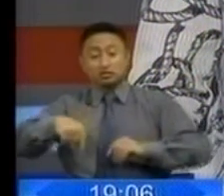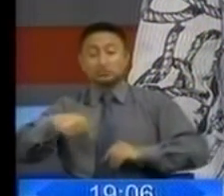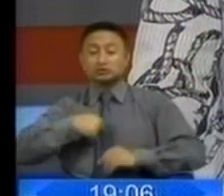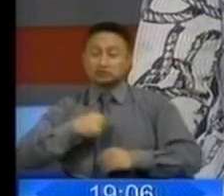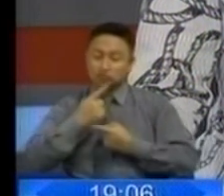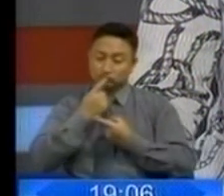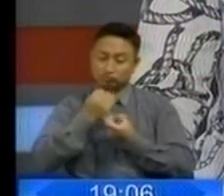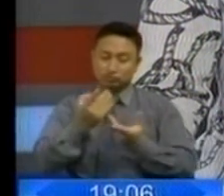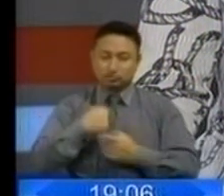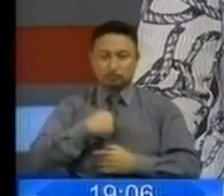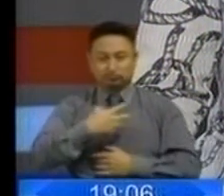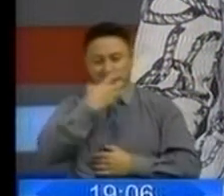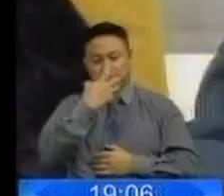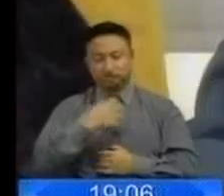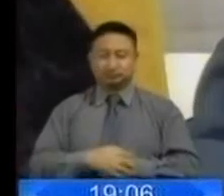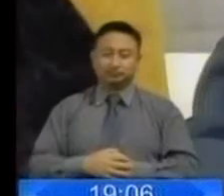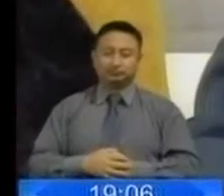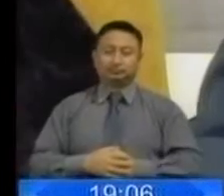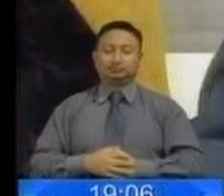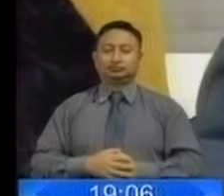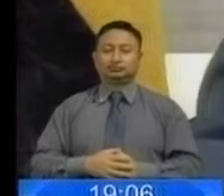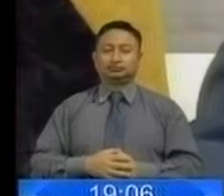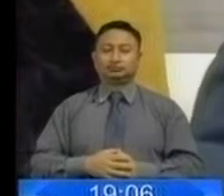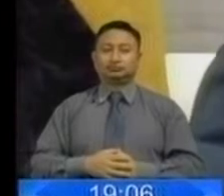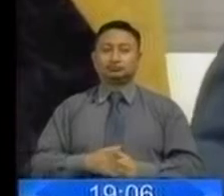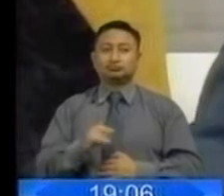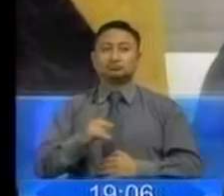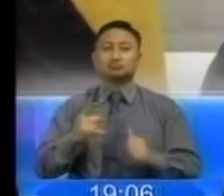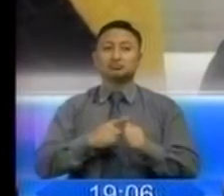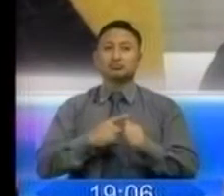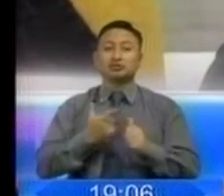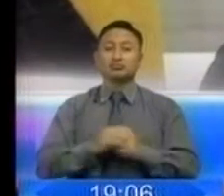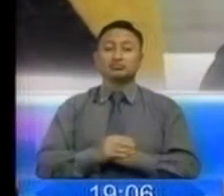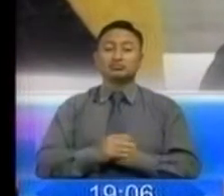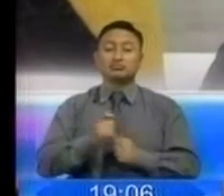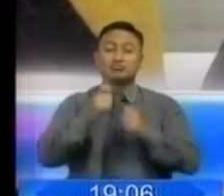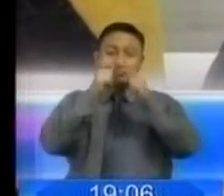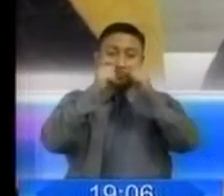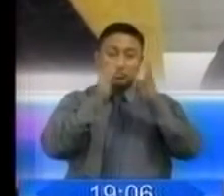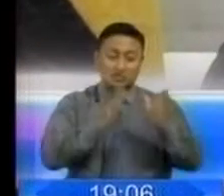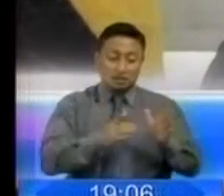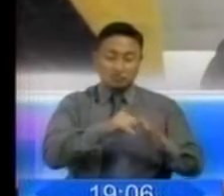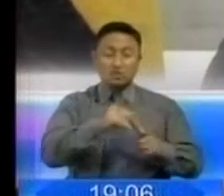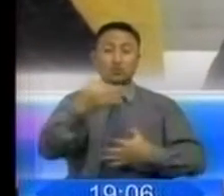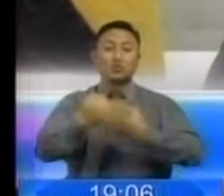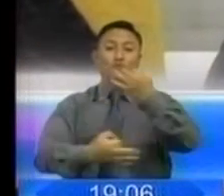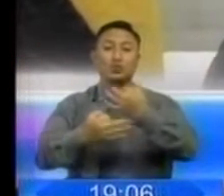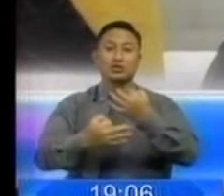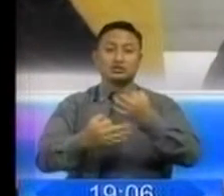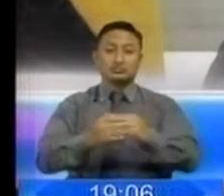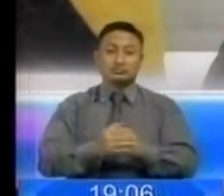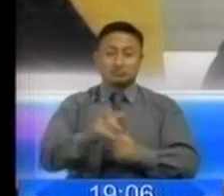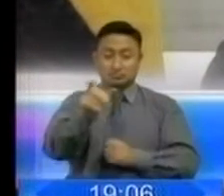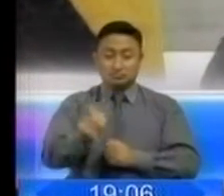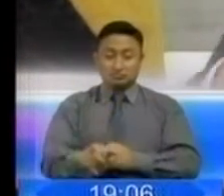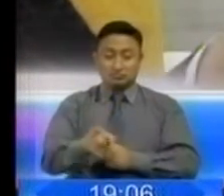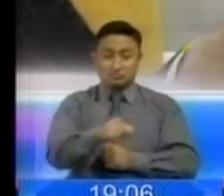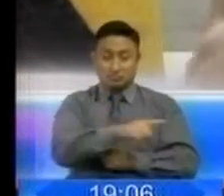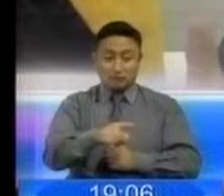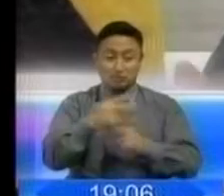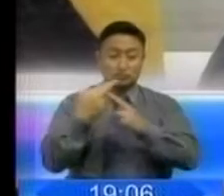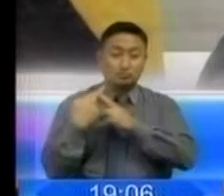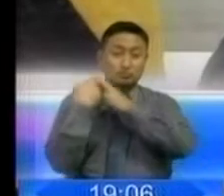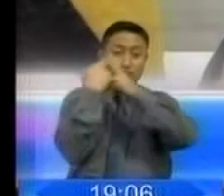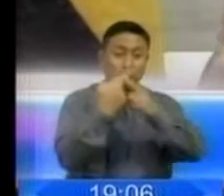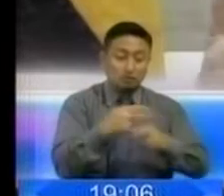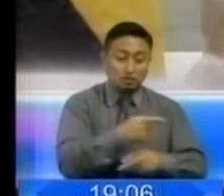malestar por lo ocurrido. Primero, los fiscales y luego los jueces, los que tienen primero que